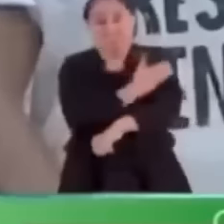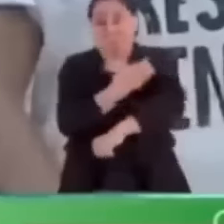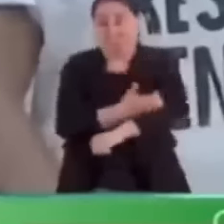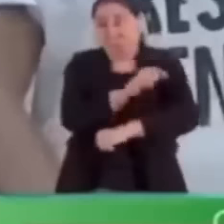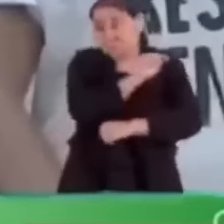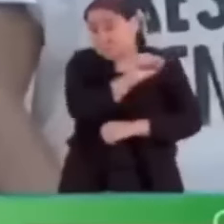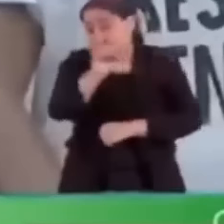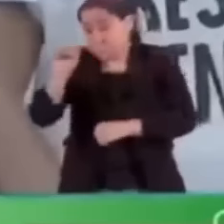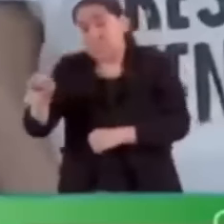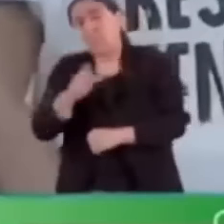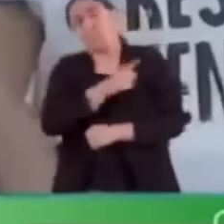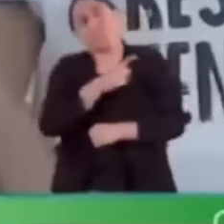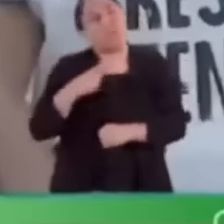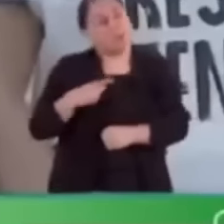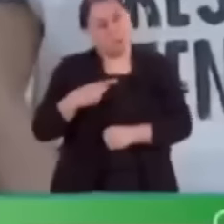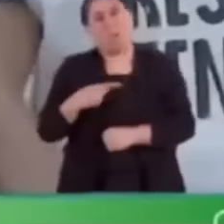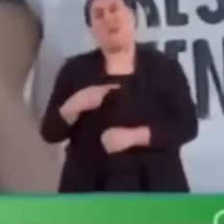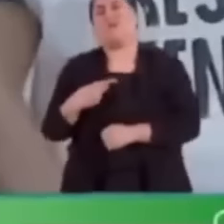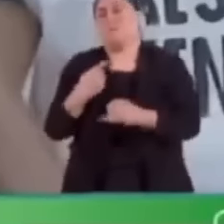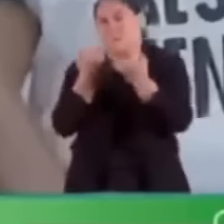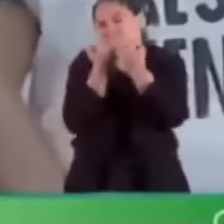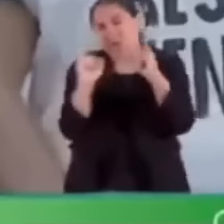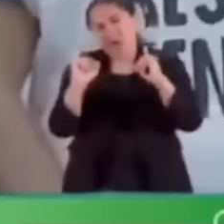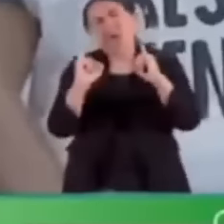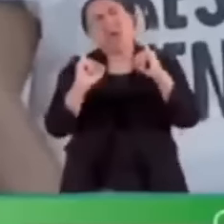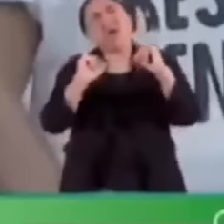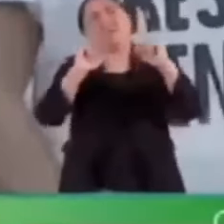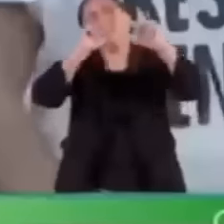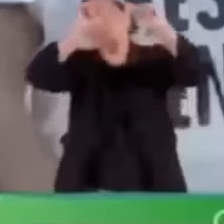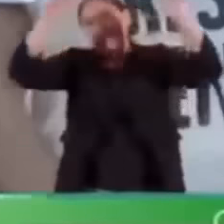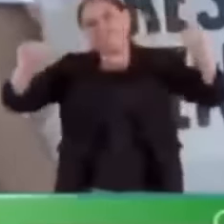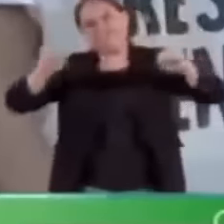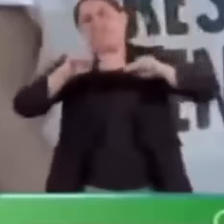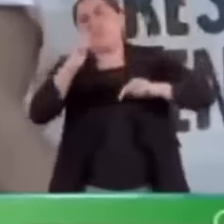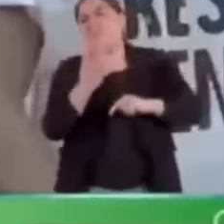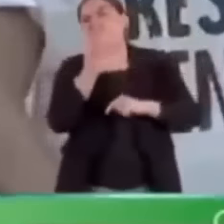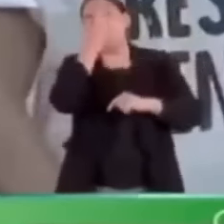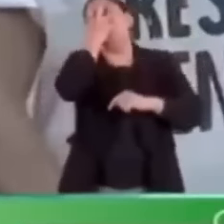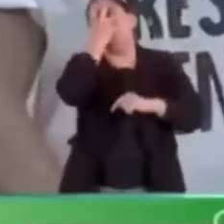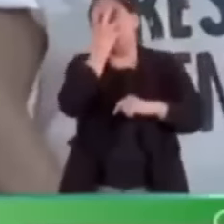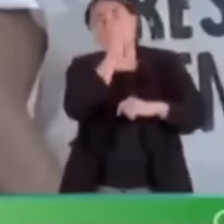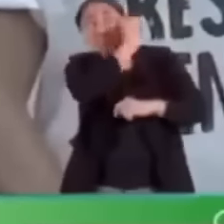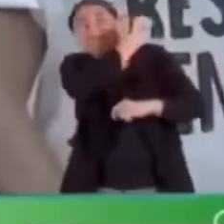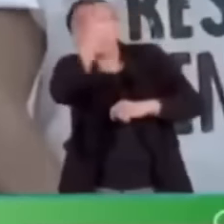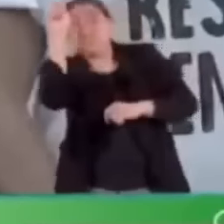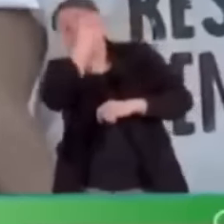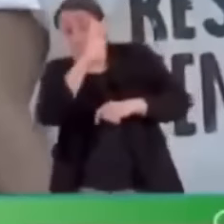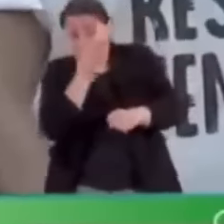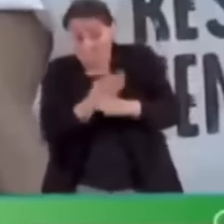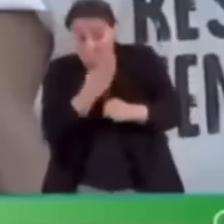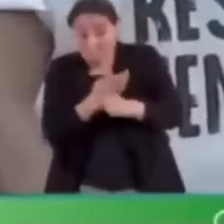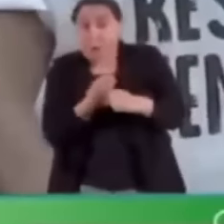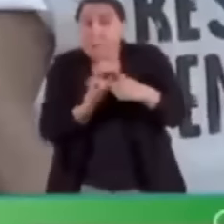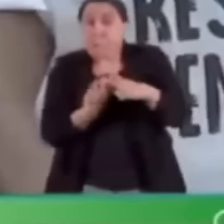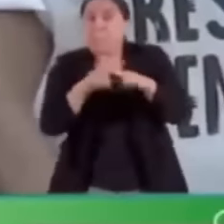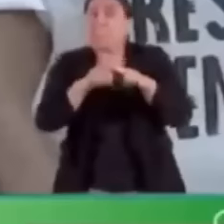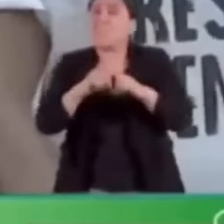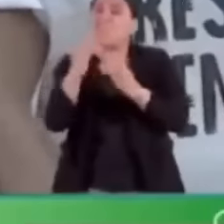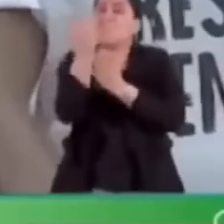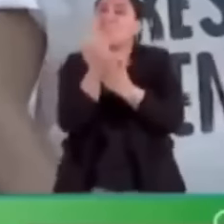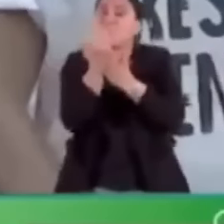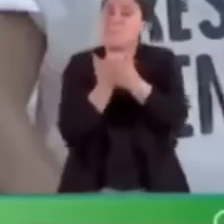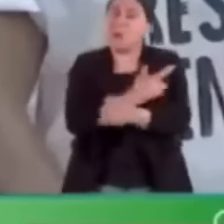que se inaugure un muro de la vergüenza, que diga que hoy comenzó la caída de la República y